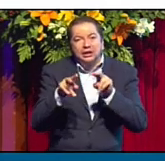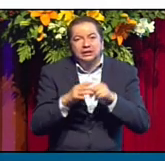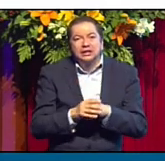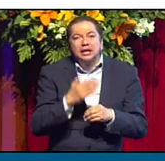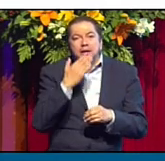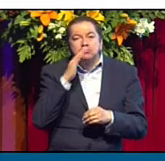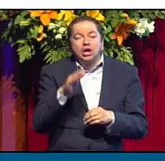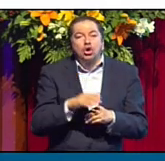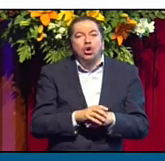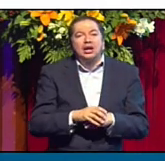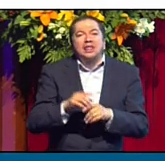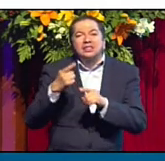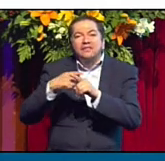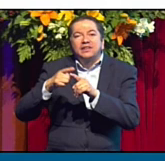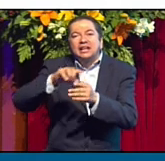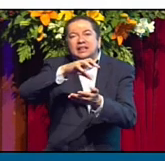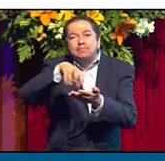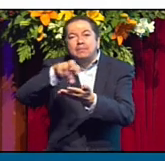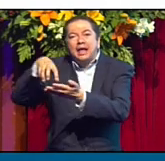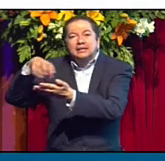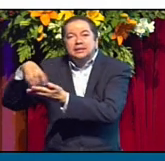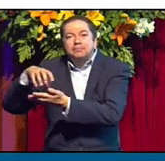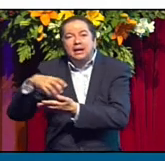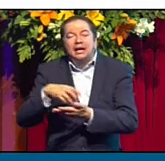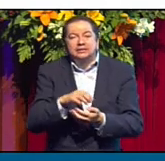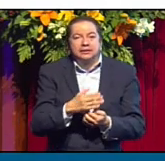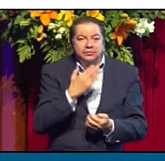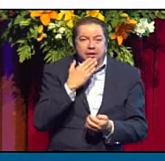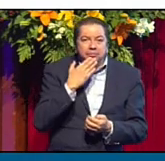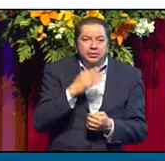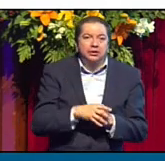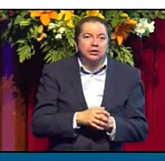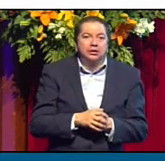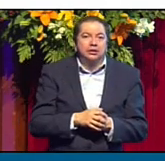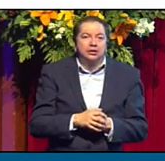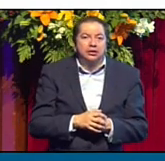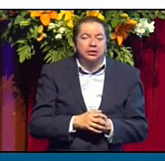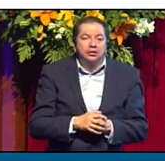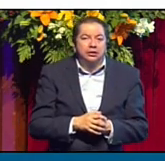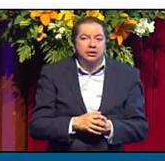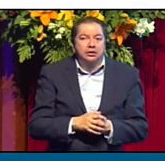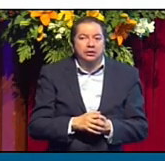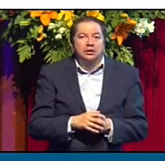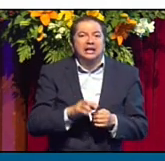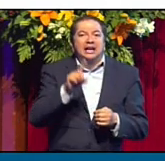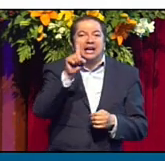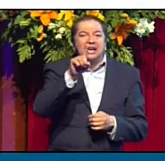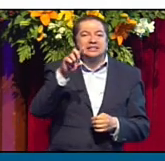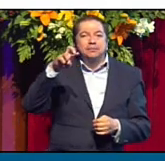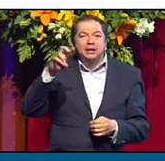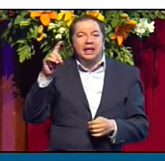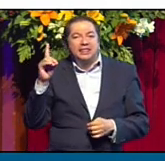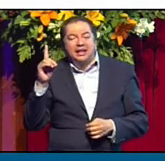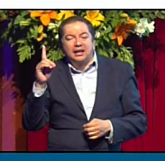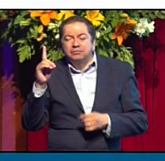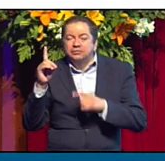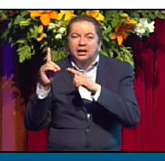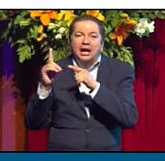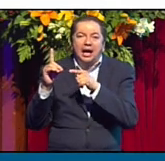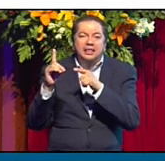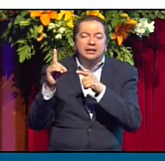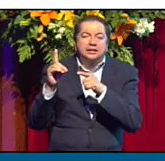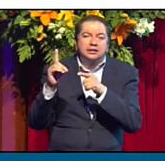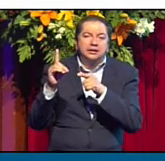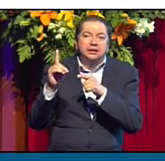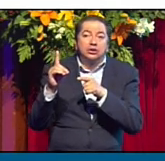comuna, habilitación de plazoleta de población Tocopilla 2, ahí dice SPD, que